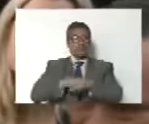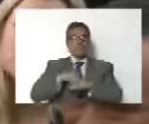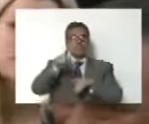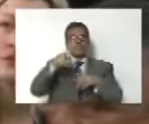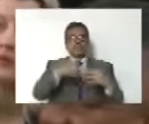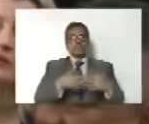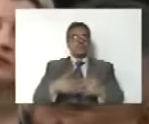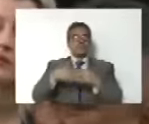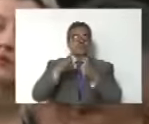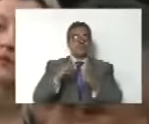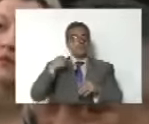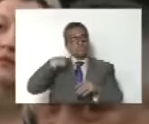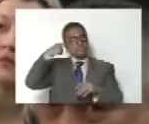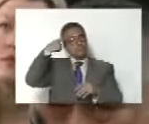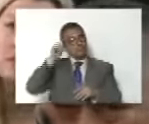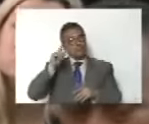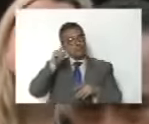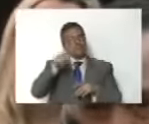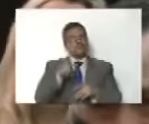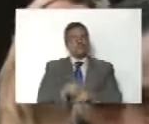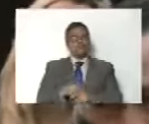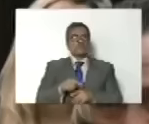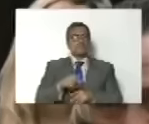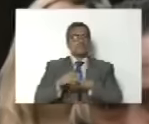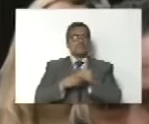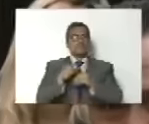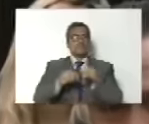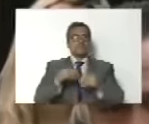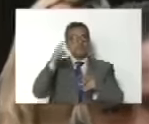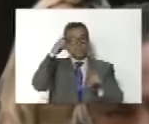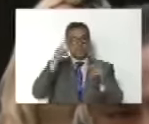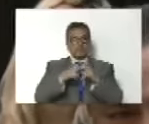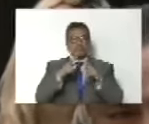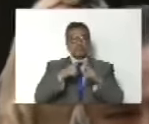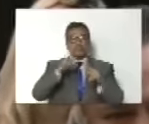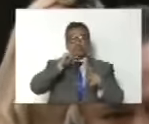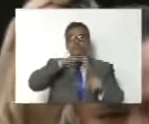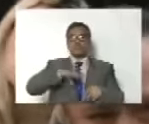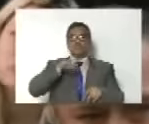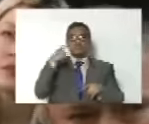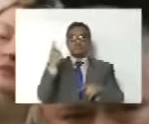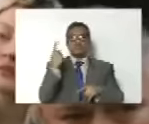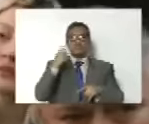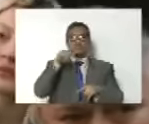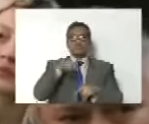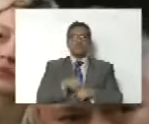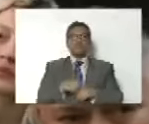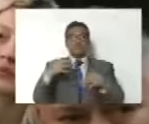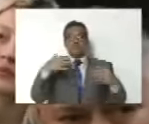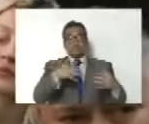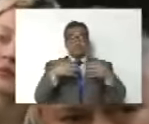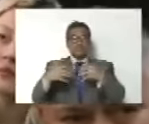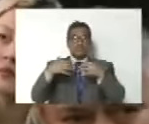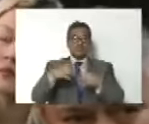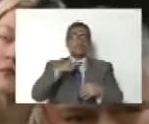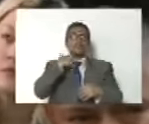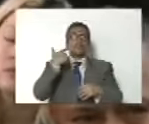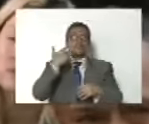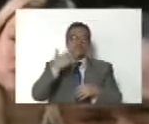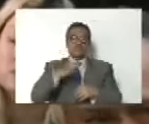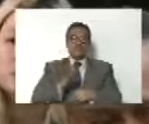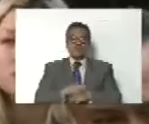Chicago. Y como él es un dirigente sindical, supongo que conoce bien la historia. Que no solamente lucharon y